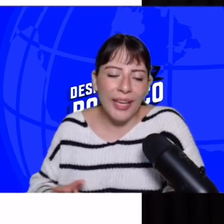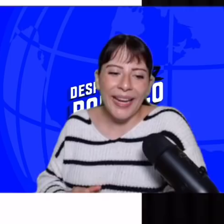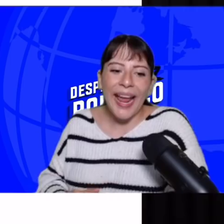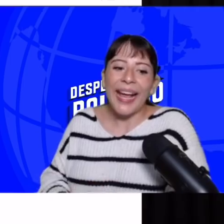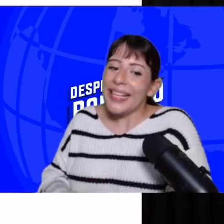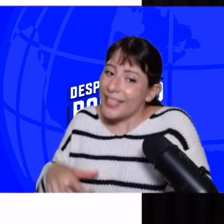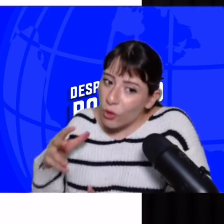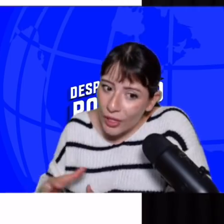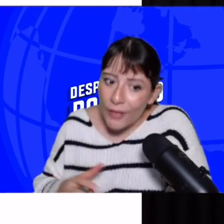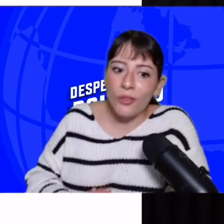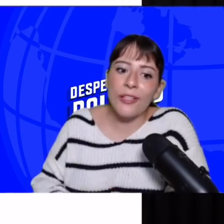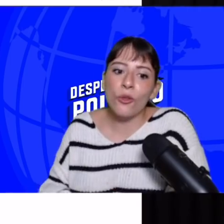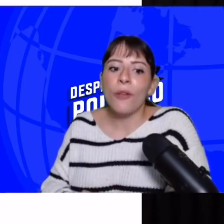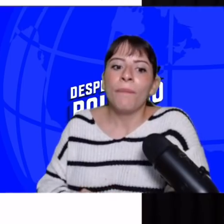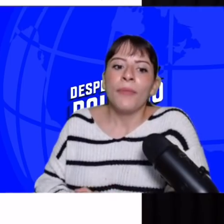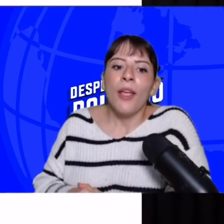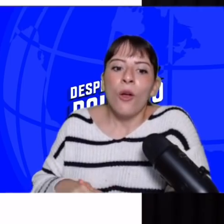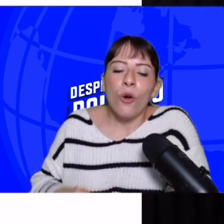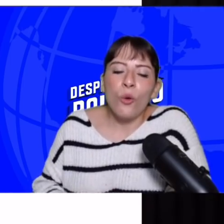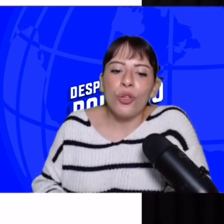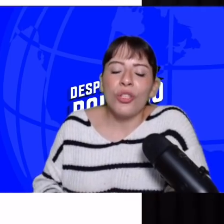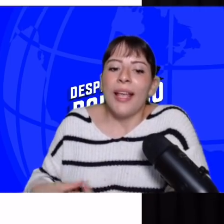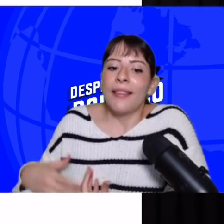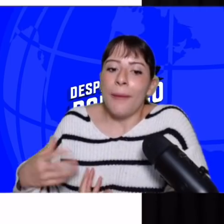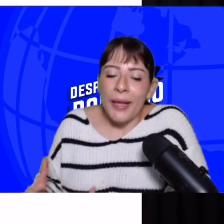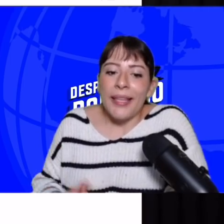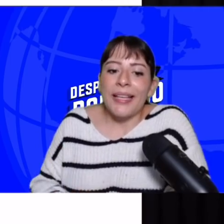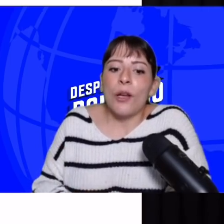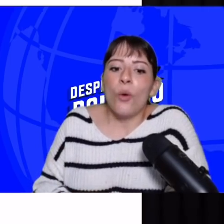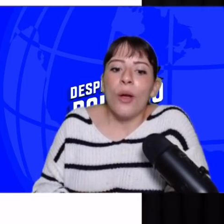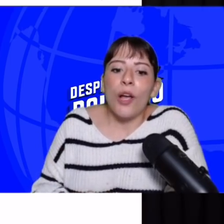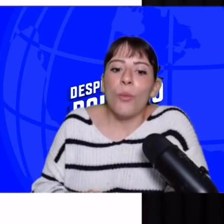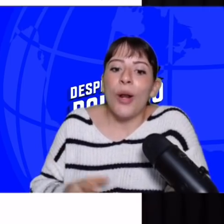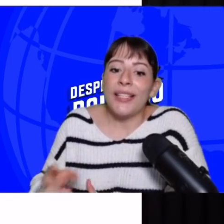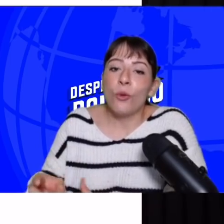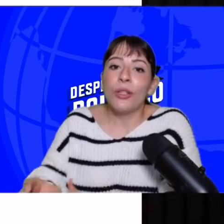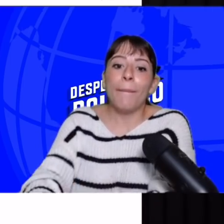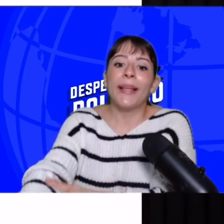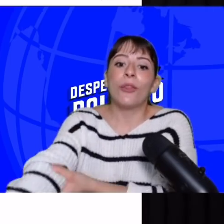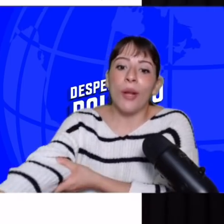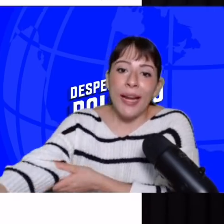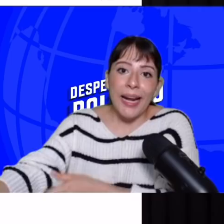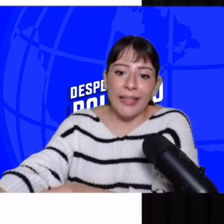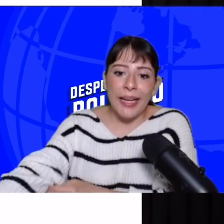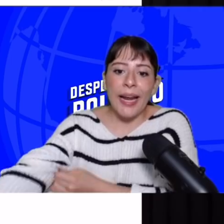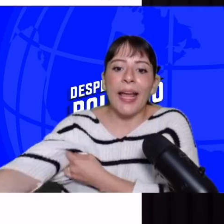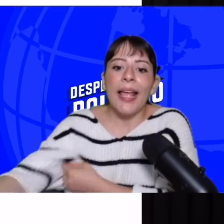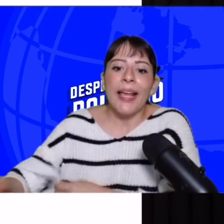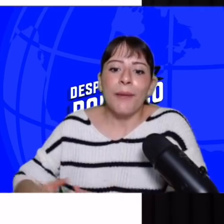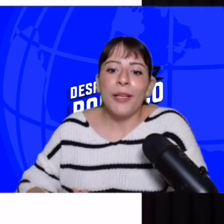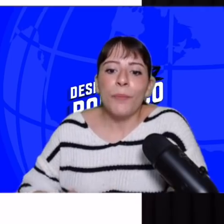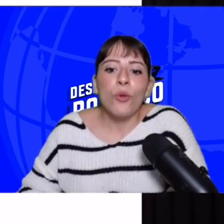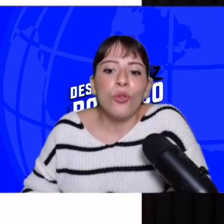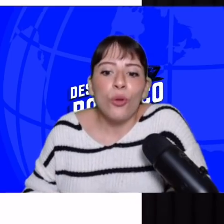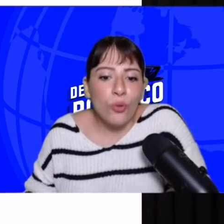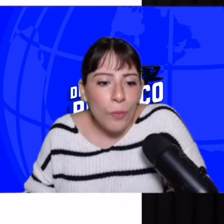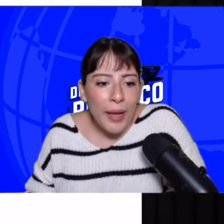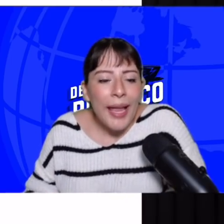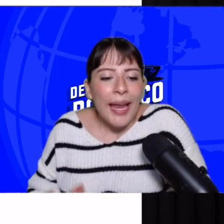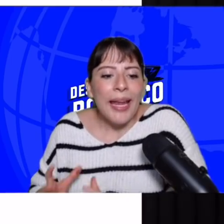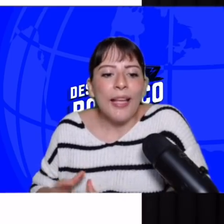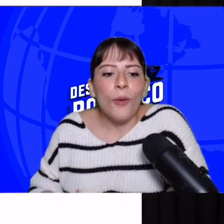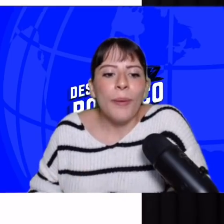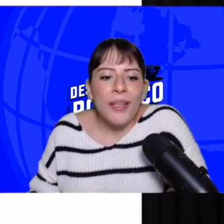Incluso, chequen, a casi 2 años de estos concursos de Peña, se coloca como la segunda petrolera, la italiana, que más producción